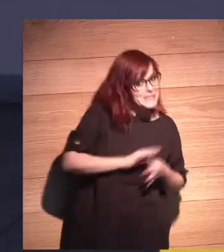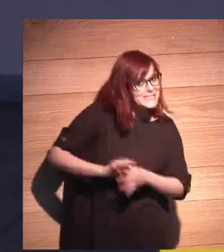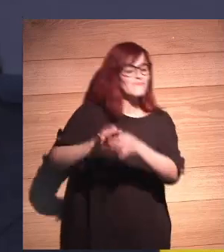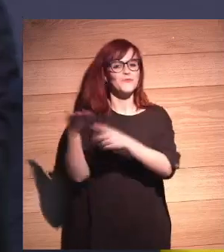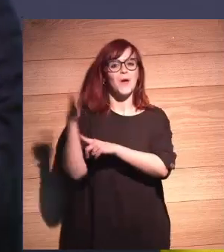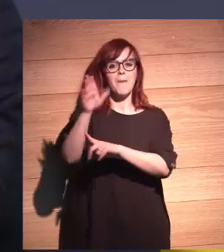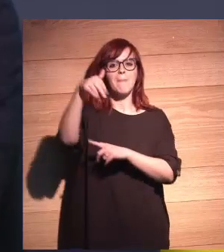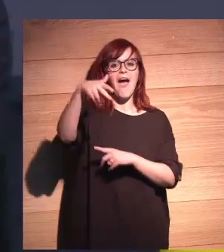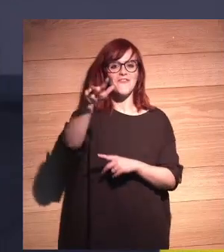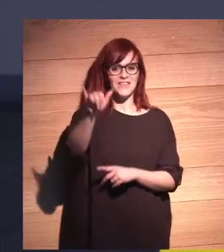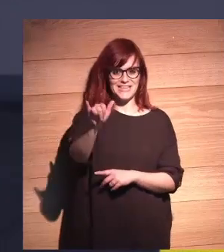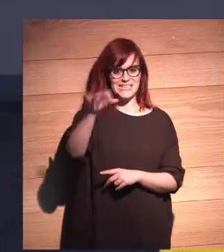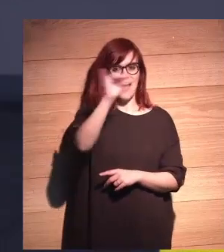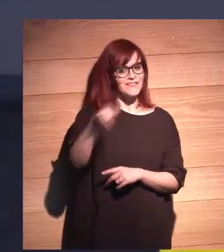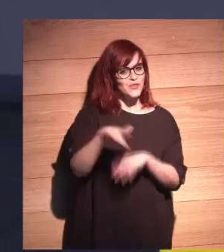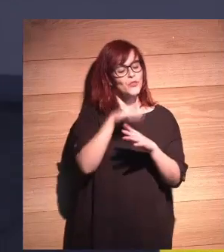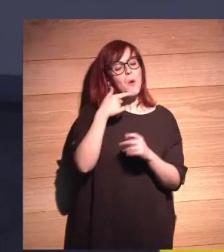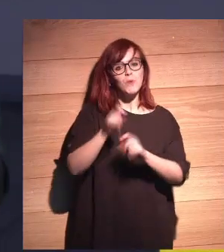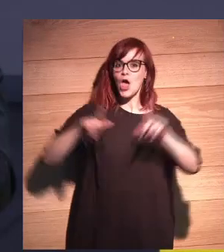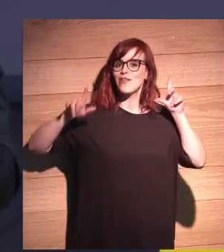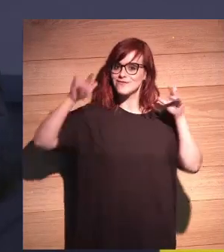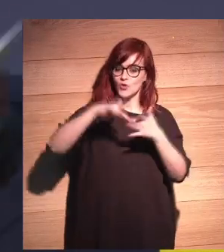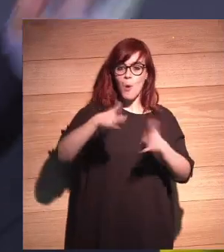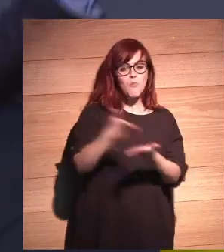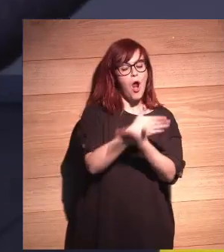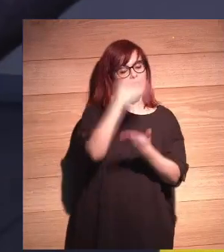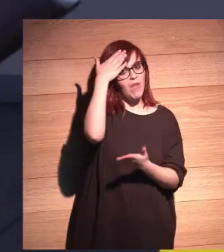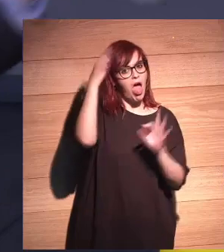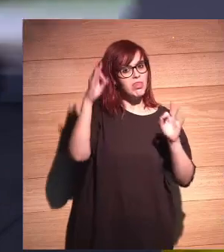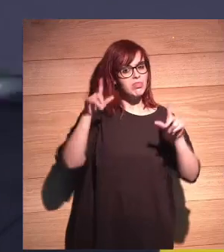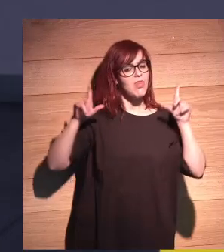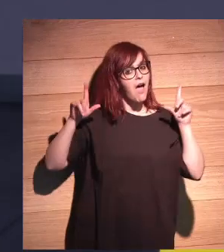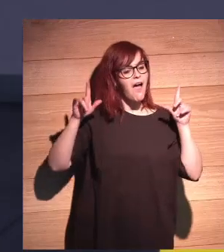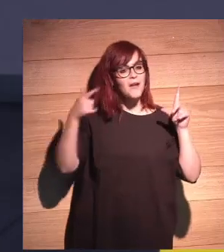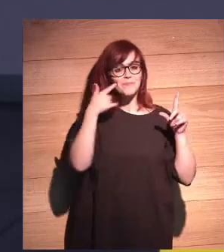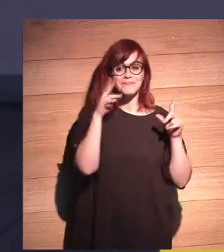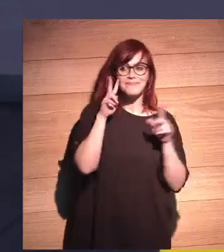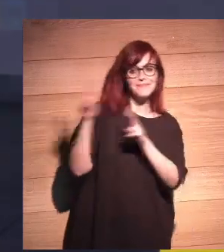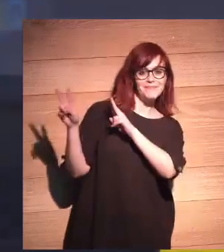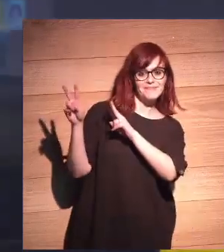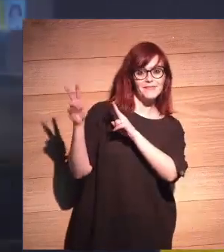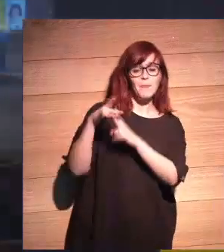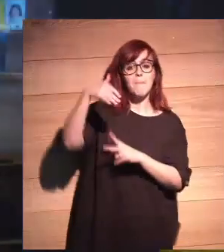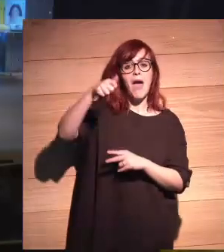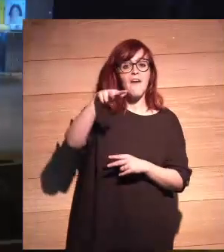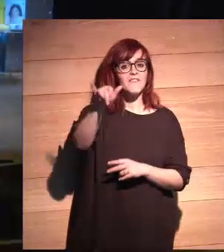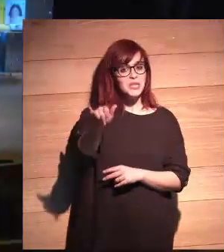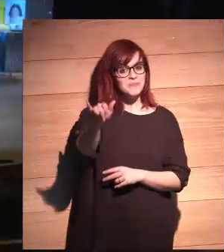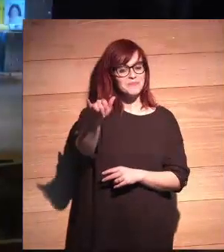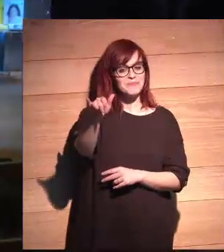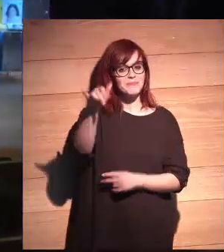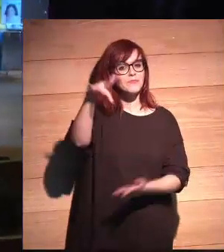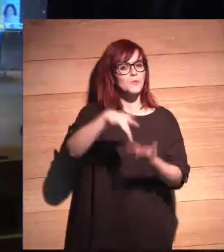quiero presentar a Mavi Sánchez, que es nuestra protagonista de la portada, y la tenéis. Mavi es